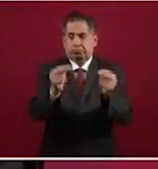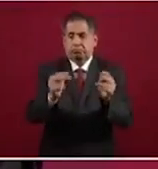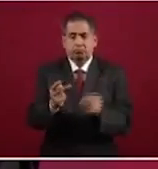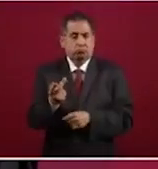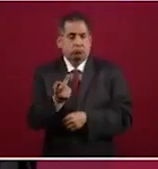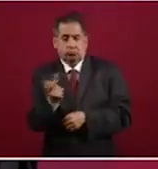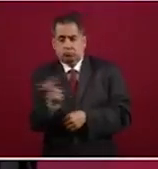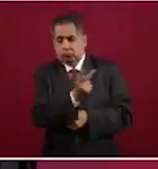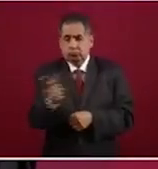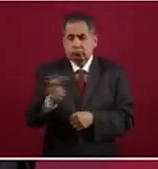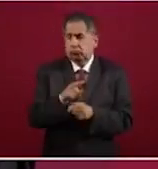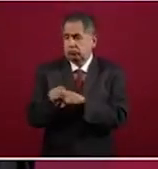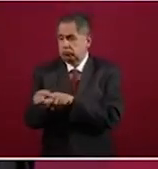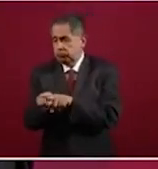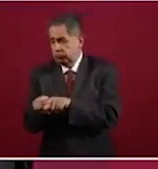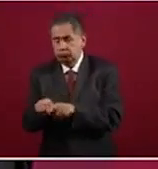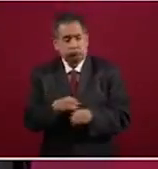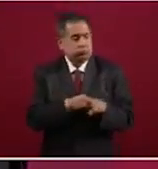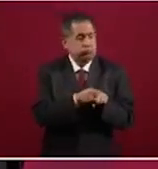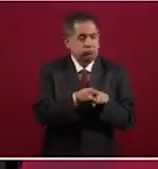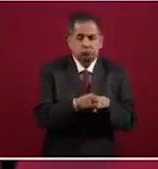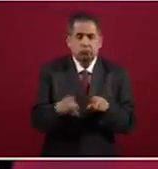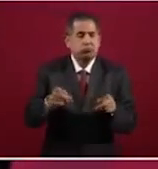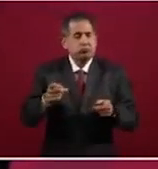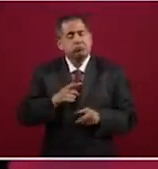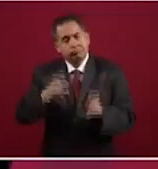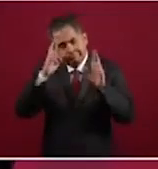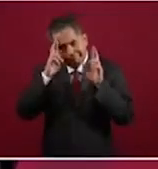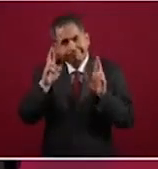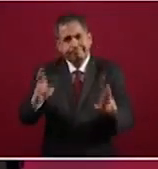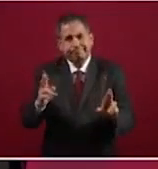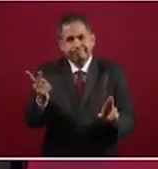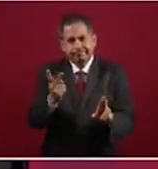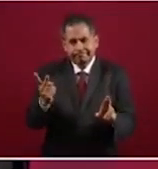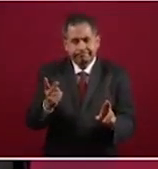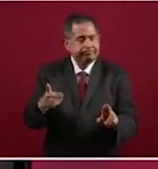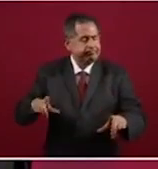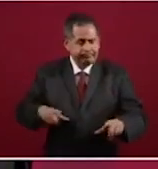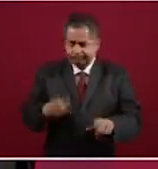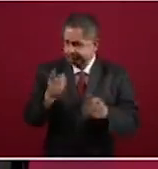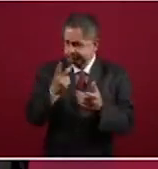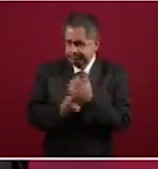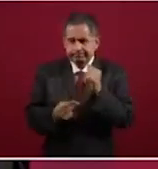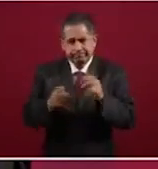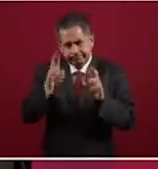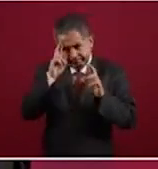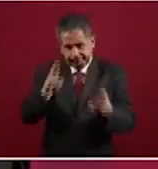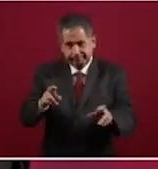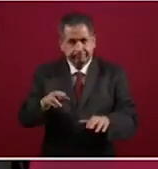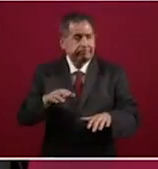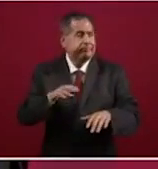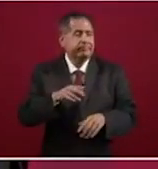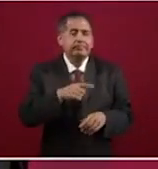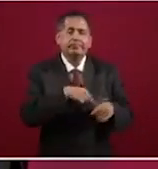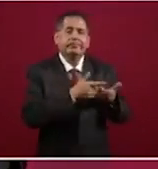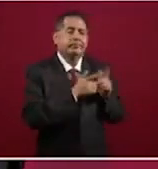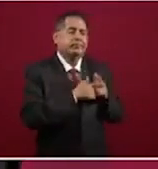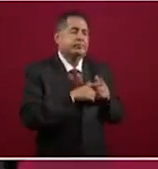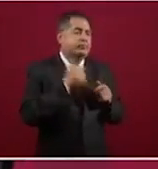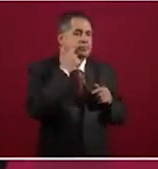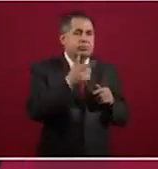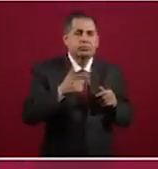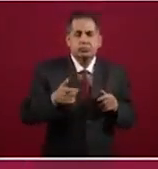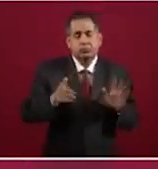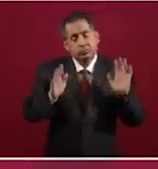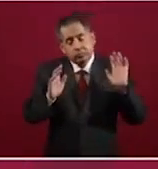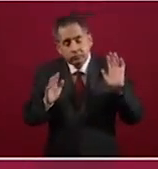hermanos que nosotros respetamos, los dos gobiernos. A veces no les gusta a algunos que